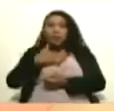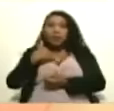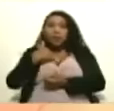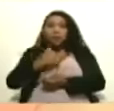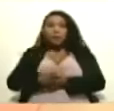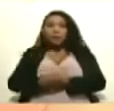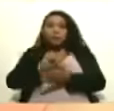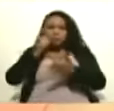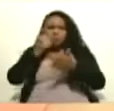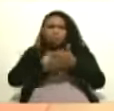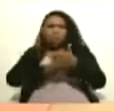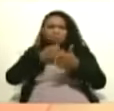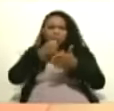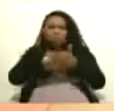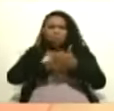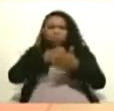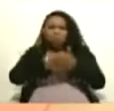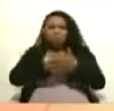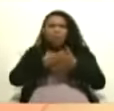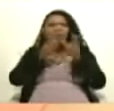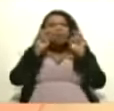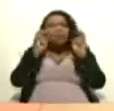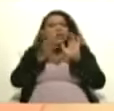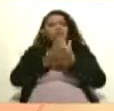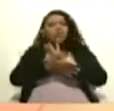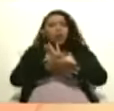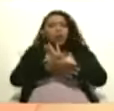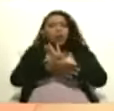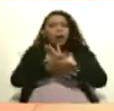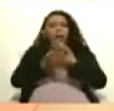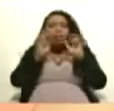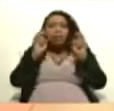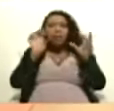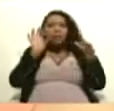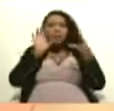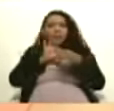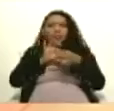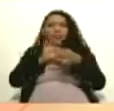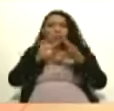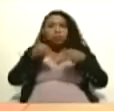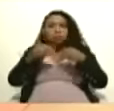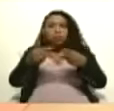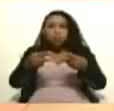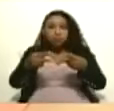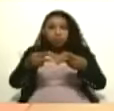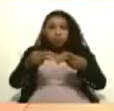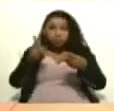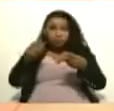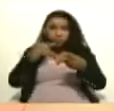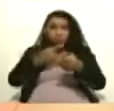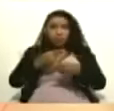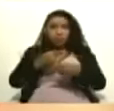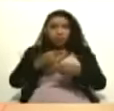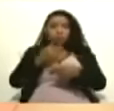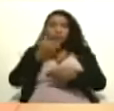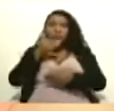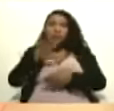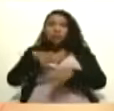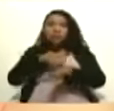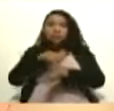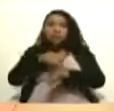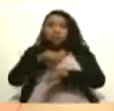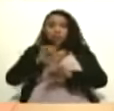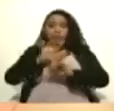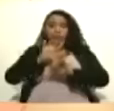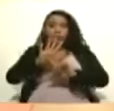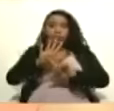insistir en el tema del carácter vinculante del referéndum usted ha señalado que en las próximas horas pues